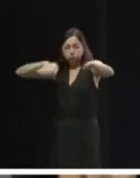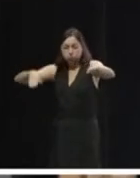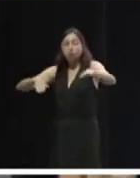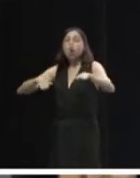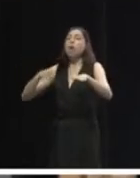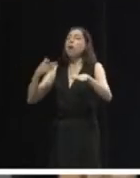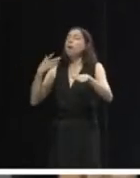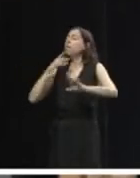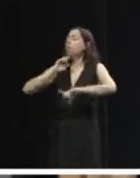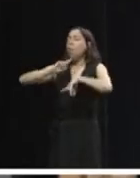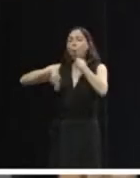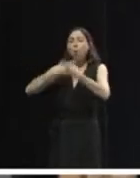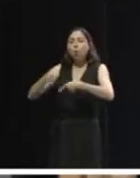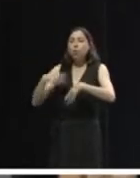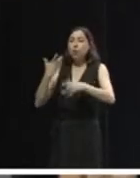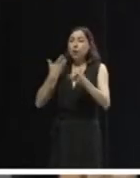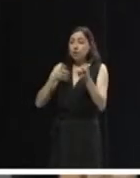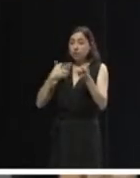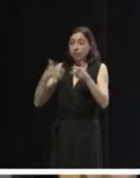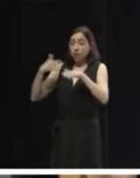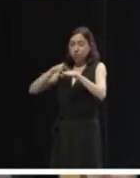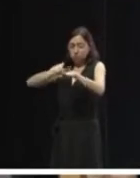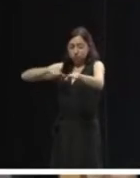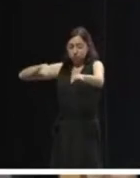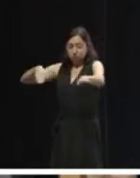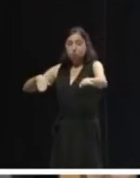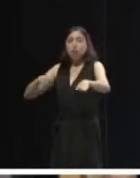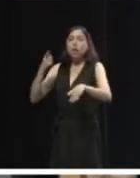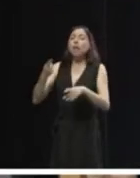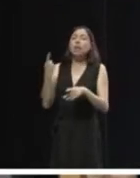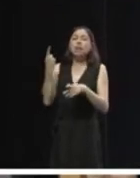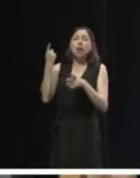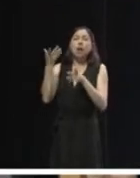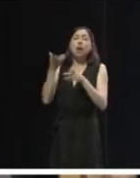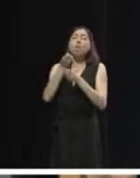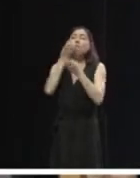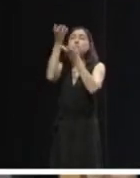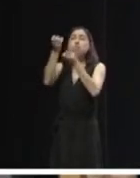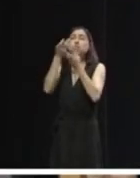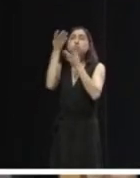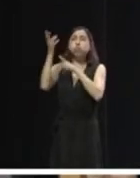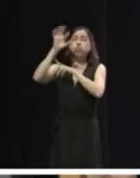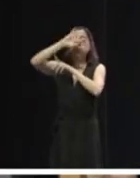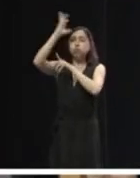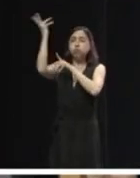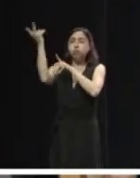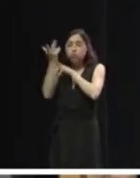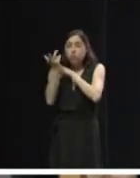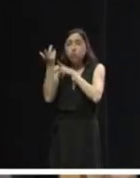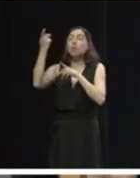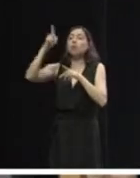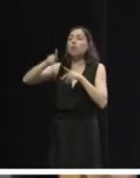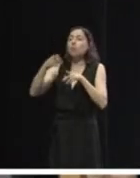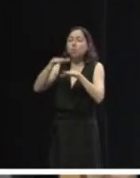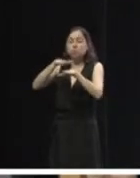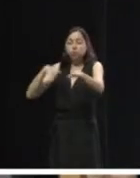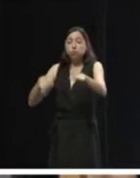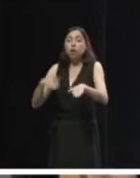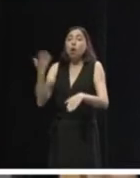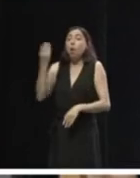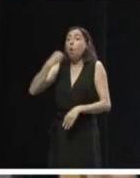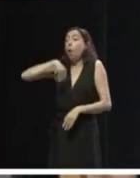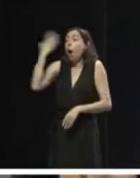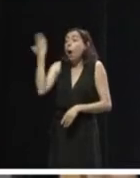entrar en Sevilla con esa contaminación, esos atascos. ¿Quién tuviera un apeadero de cercanías en su